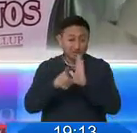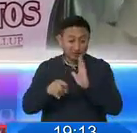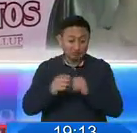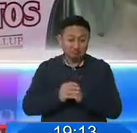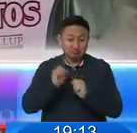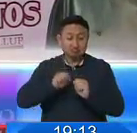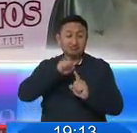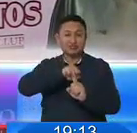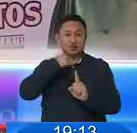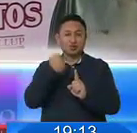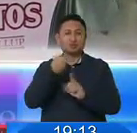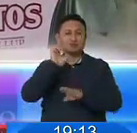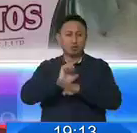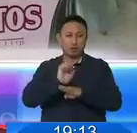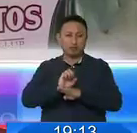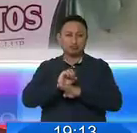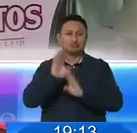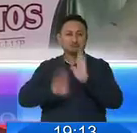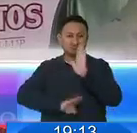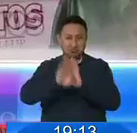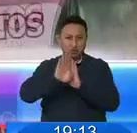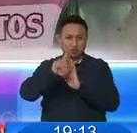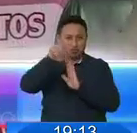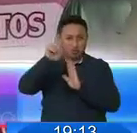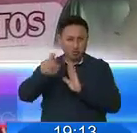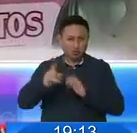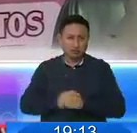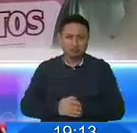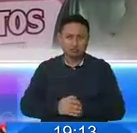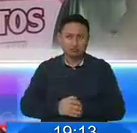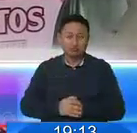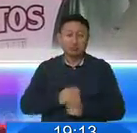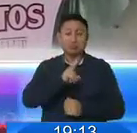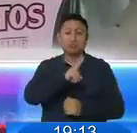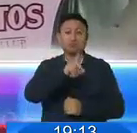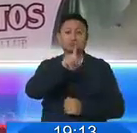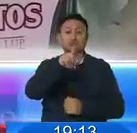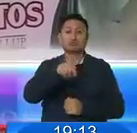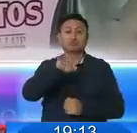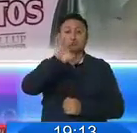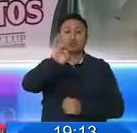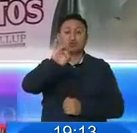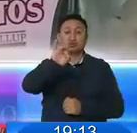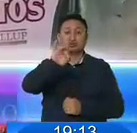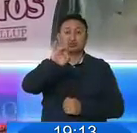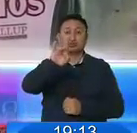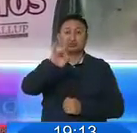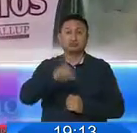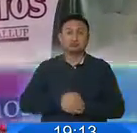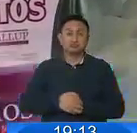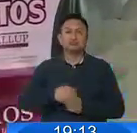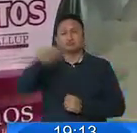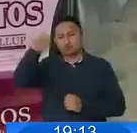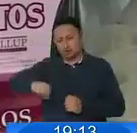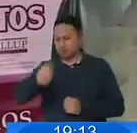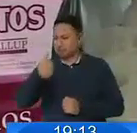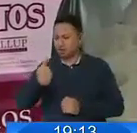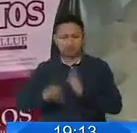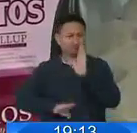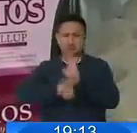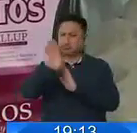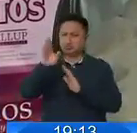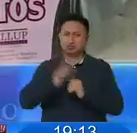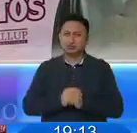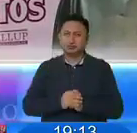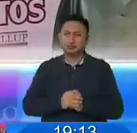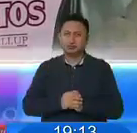del país va a mejorar el 21.8 dijo que va a mejorar la situación del país con estas